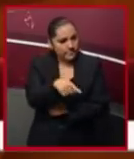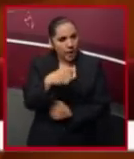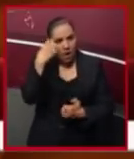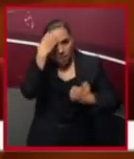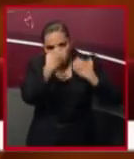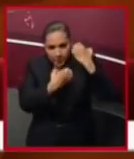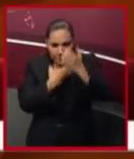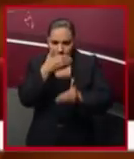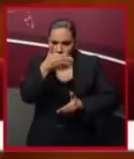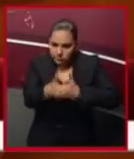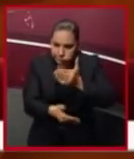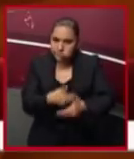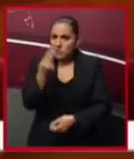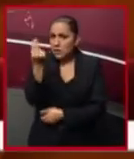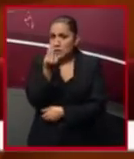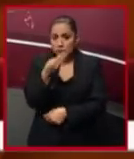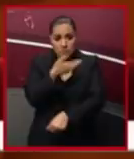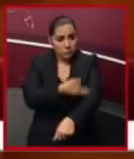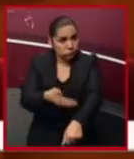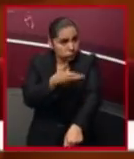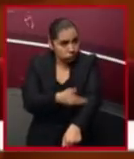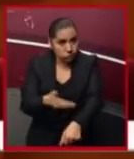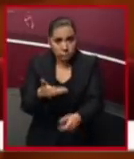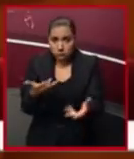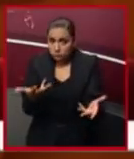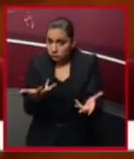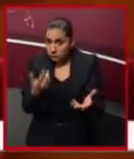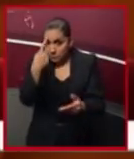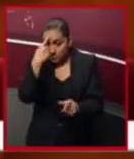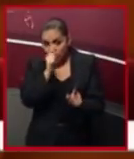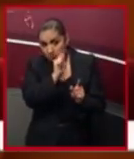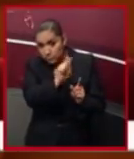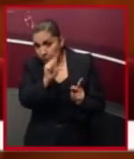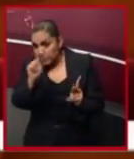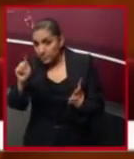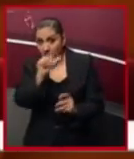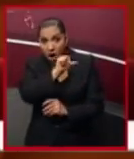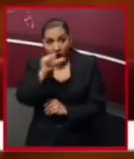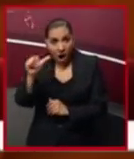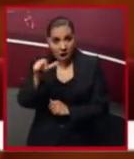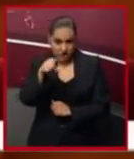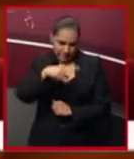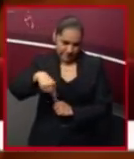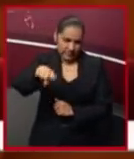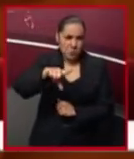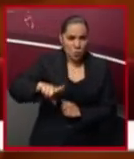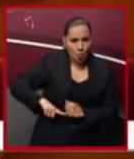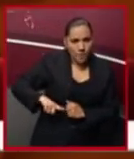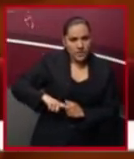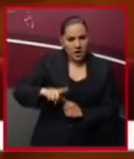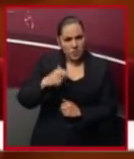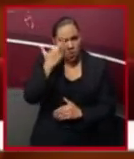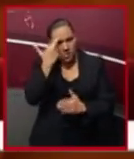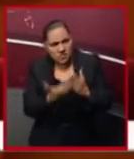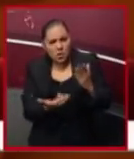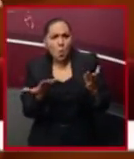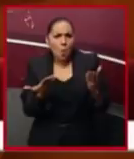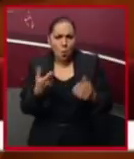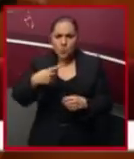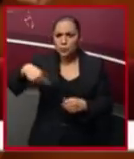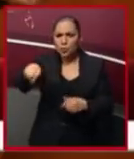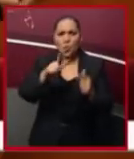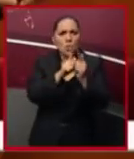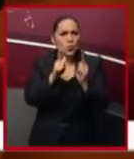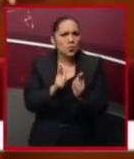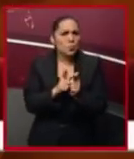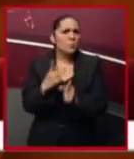que se proceda contra los recientes hechos gubernamentales de los partidos que apenas